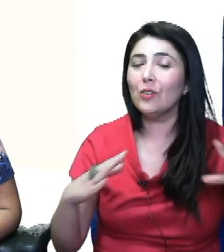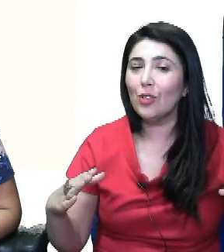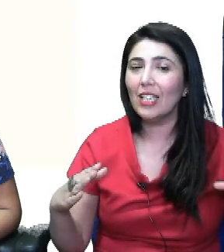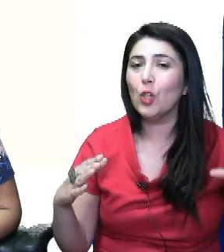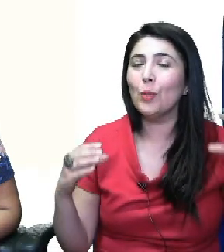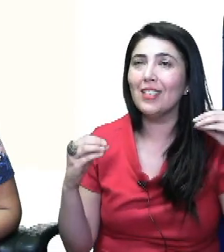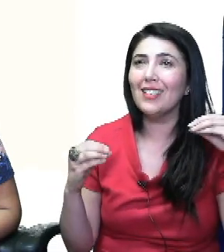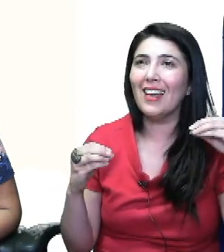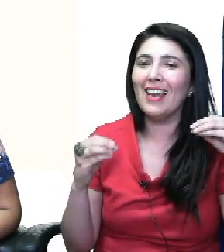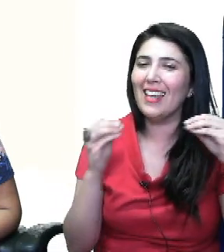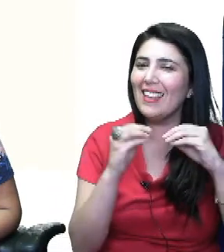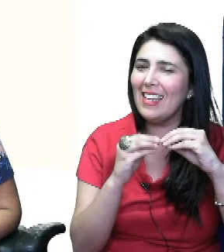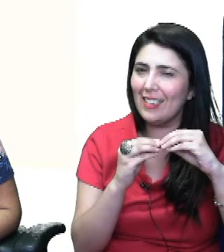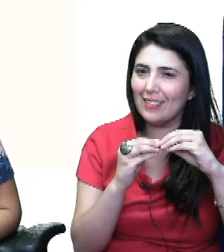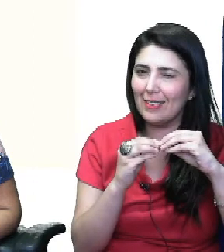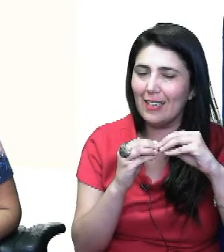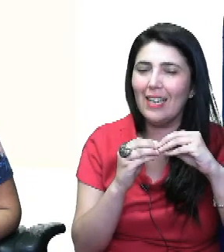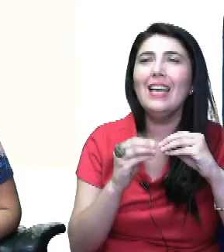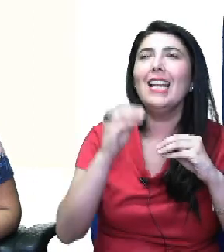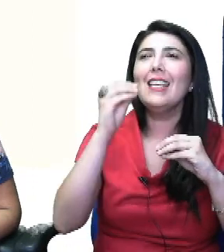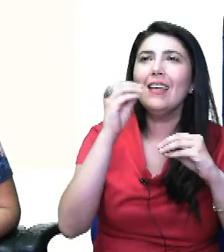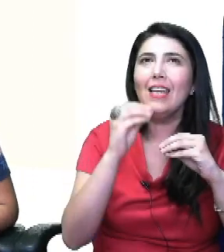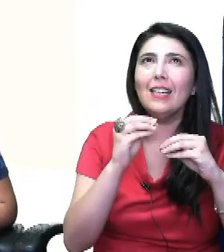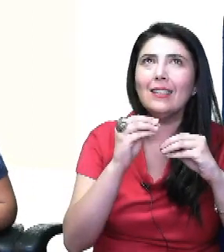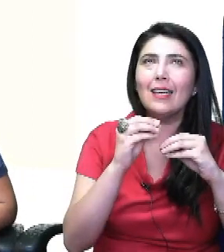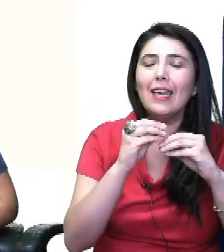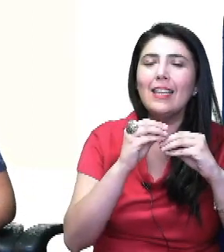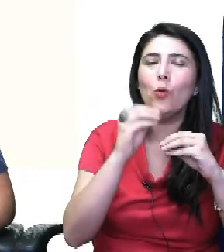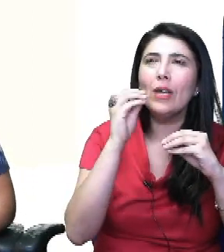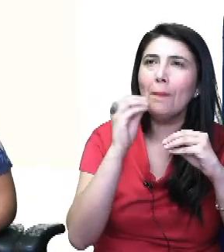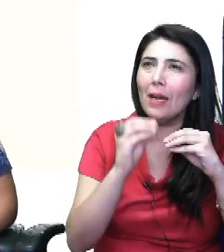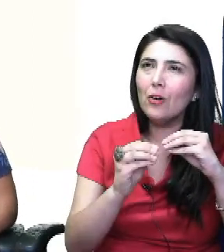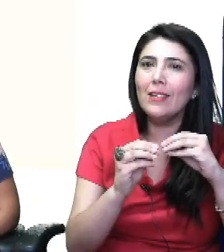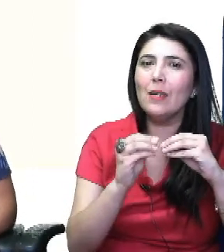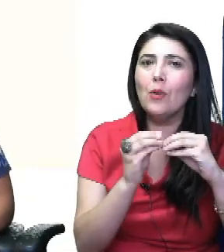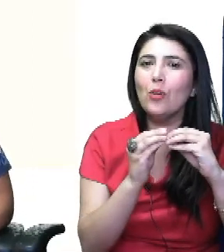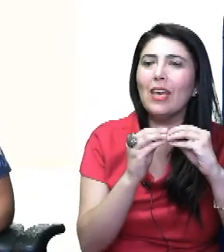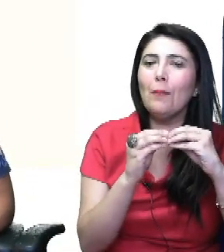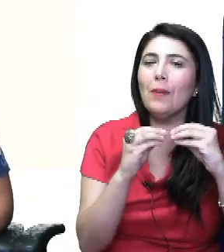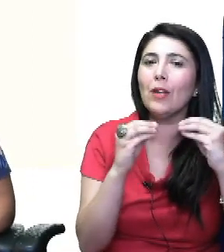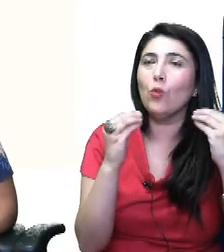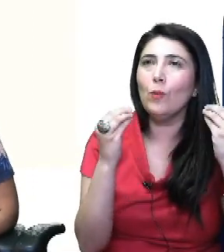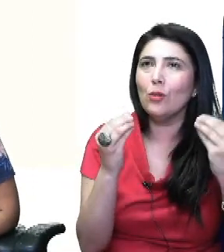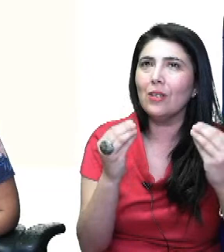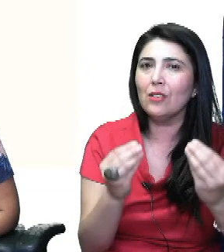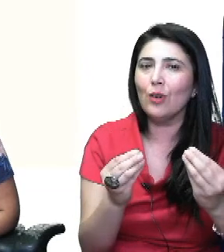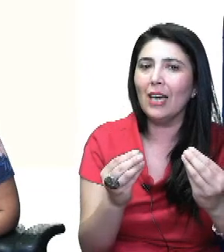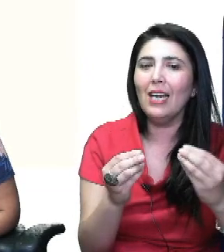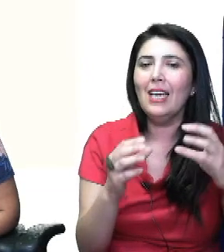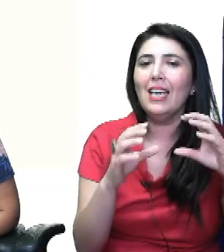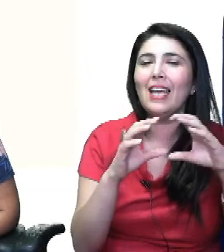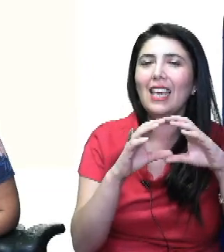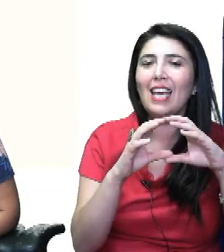organización de acciones que nos presenta la guía del IASC, ¿ya? La guía del IASC tiene un gran valor en términos de que es el primer documento